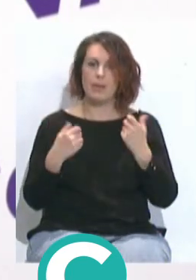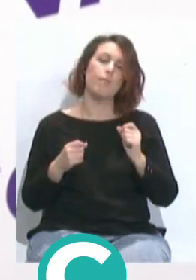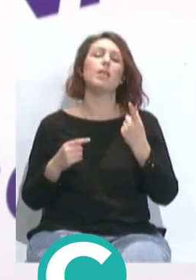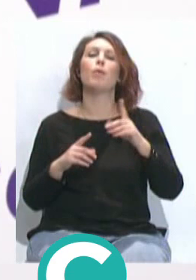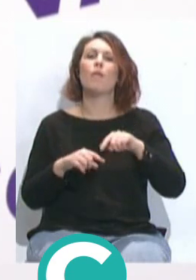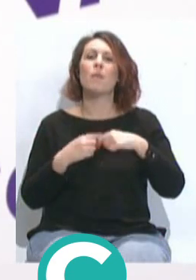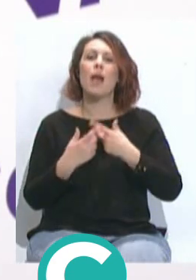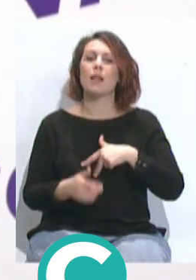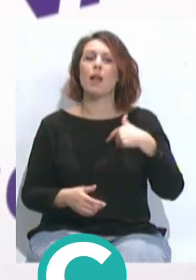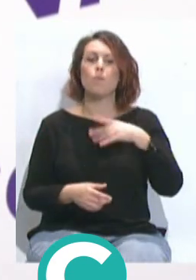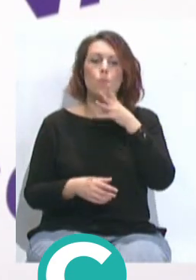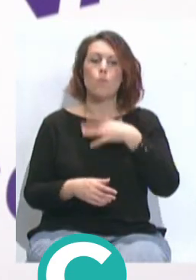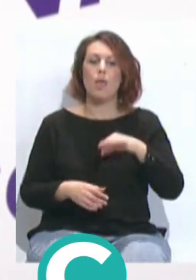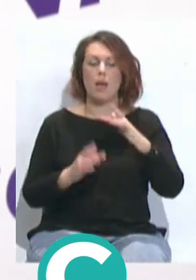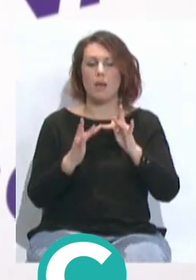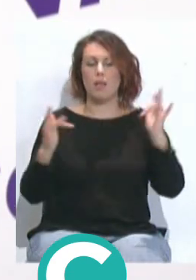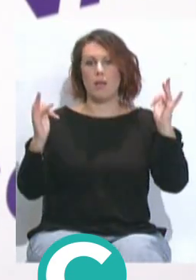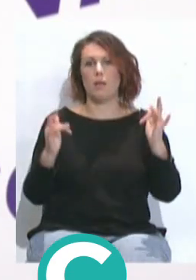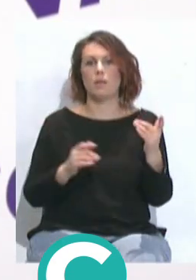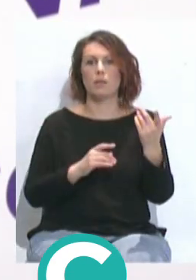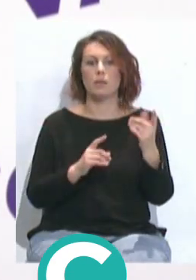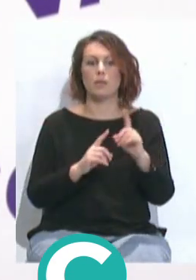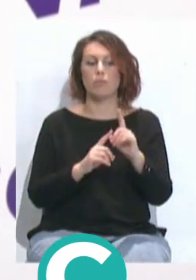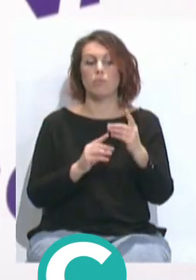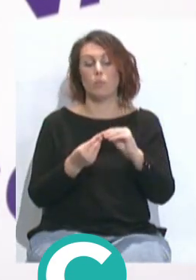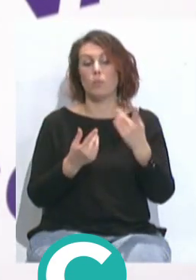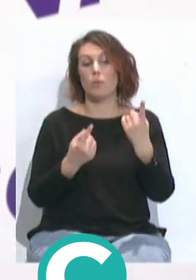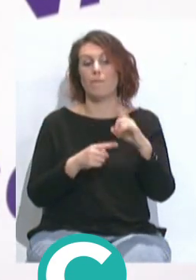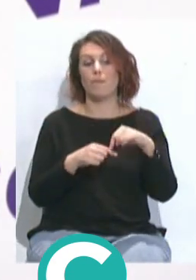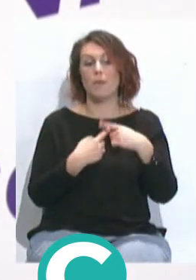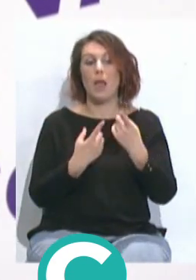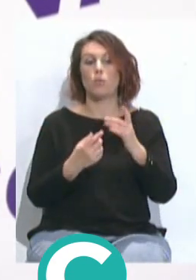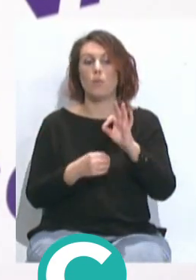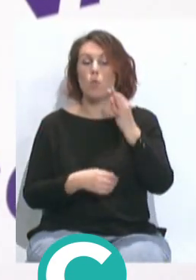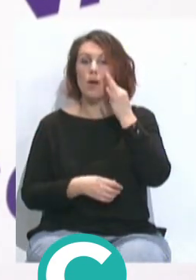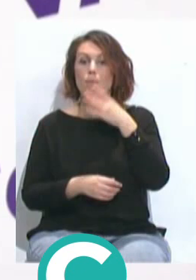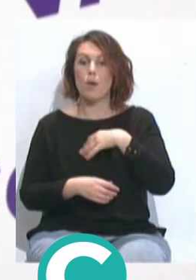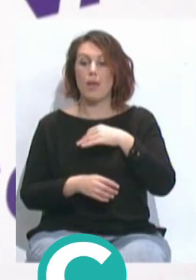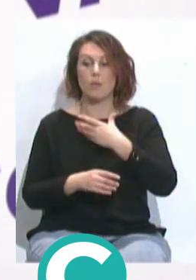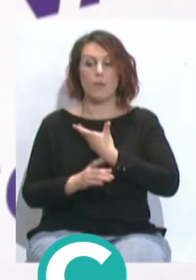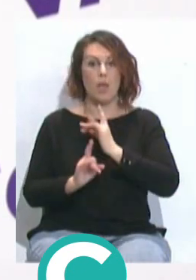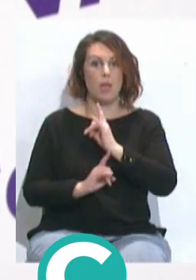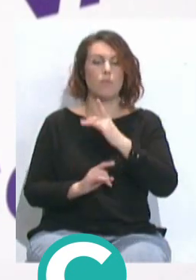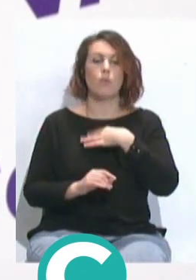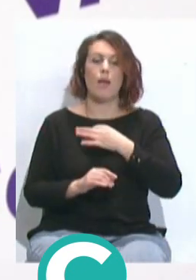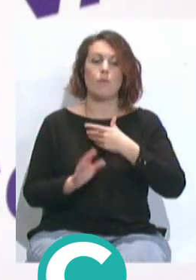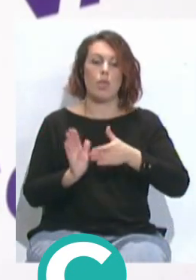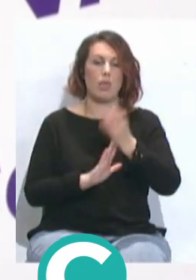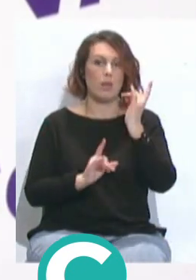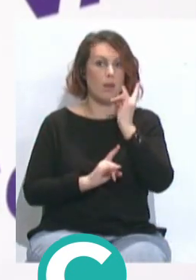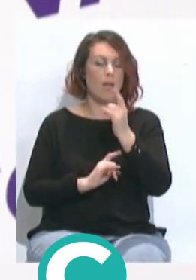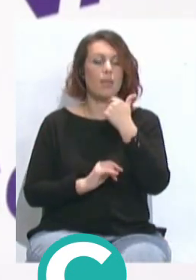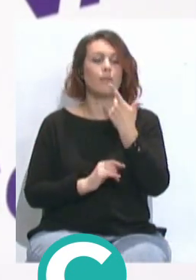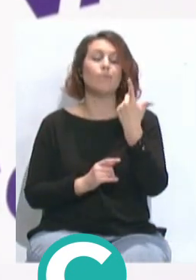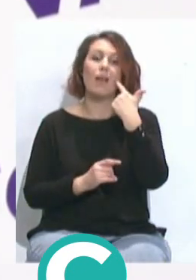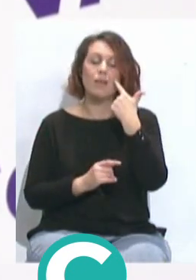general puedan conciliar, de forma que, bueno, una familia, una mujer pueda llamar al Ayuntamiento, pueda llamar a la Fundación y pueda decir